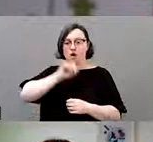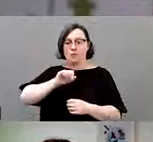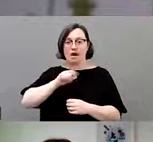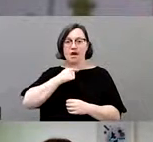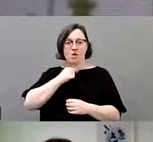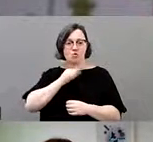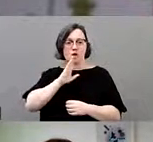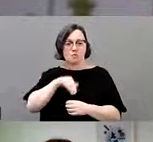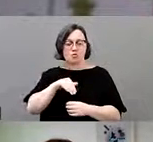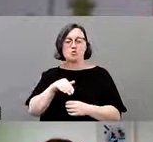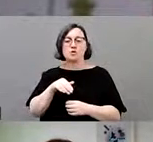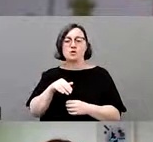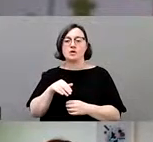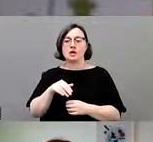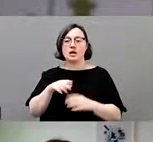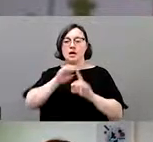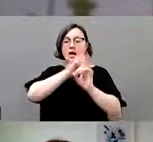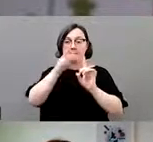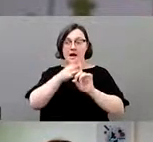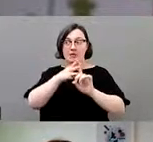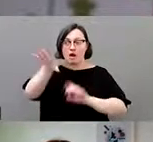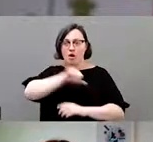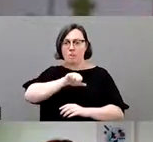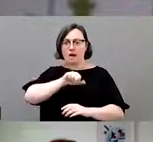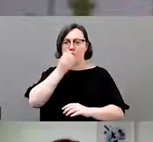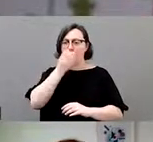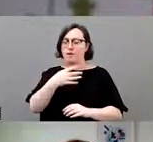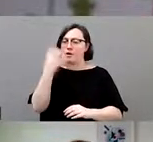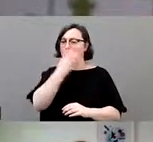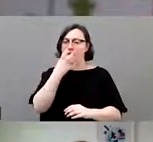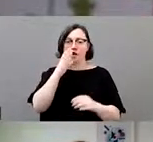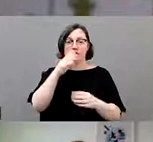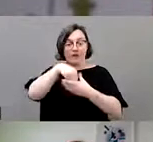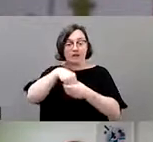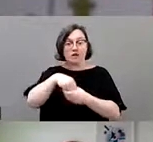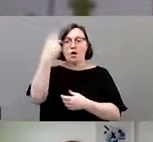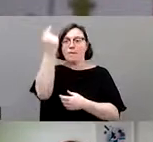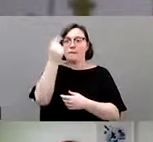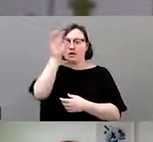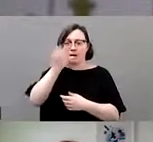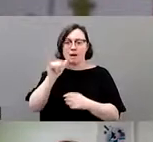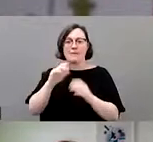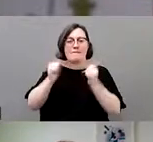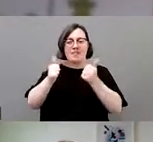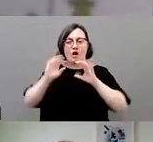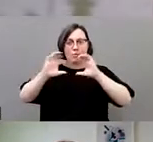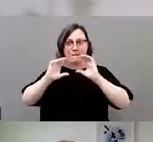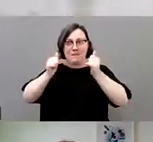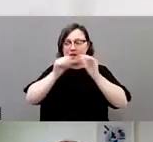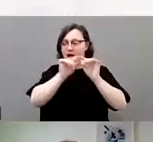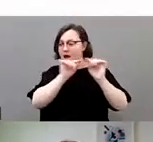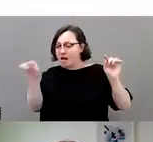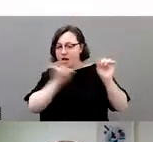algunos, está muy bien la página donde los compré, que vienen cuentos con pictogramas para iniciar un poco pues, la comunicación, o